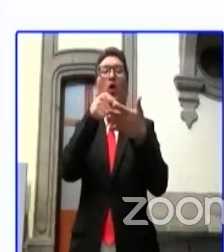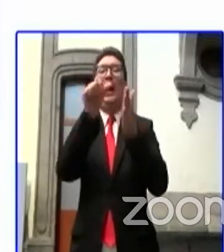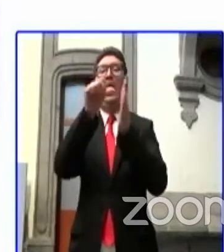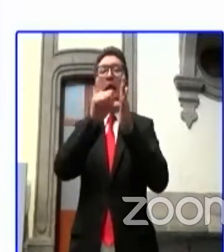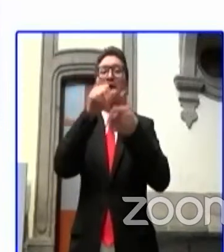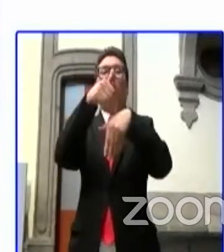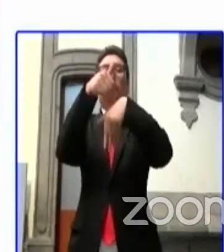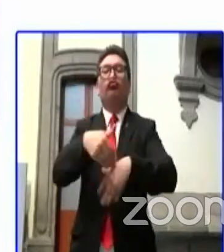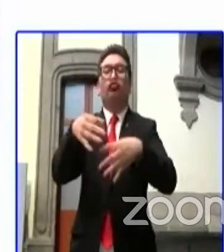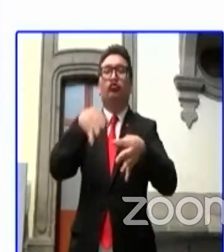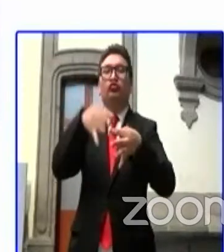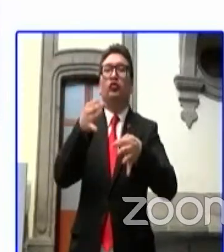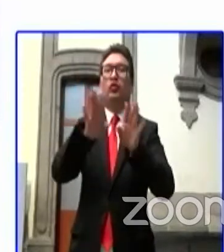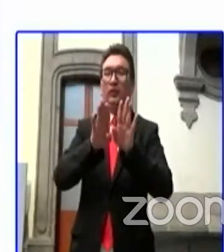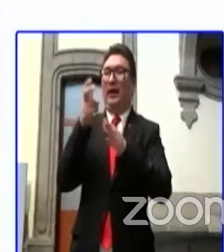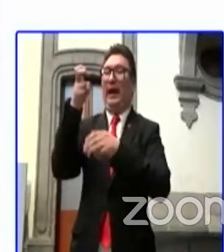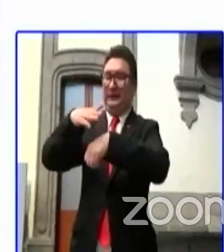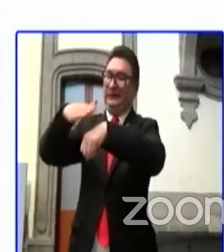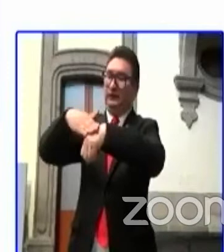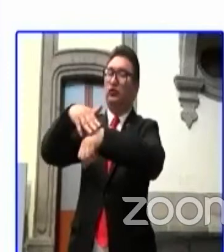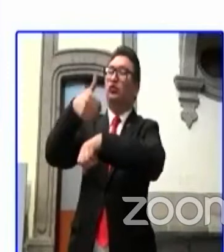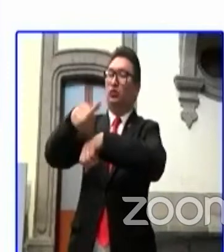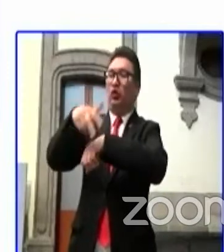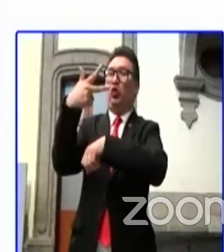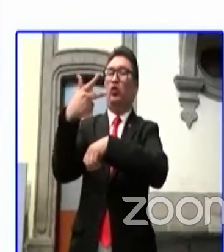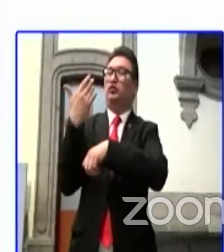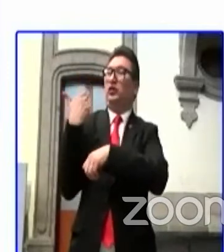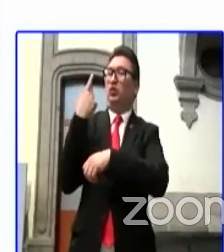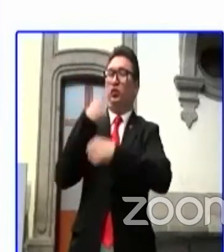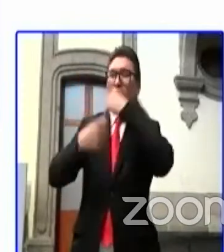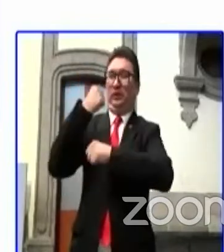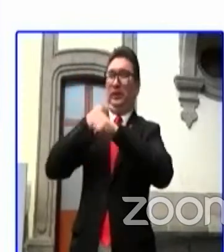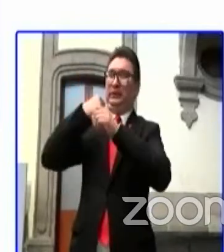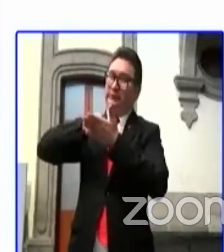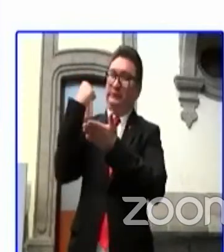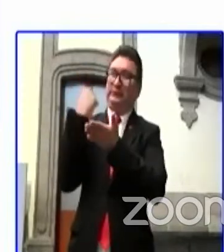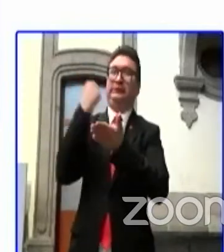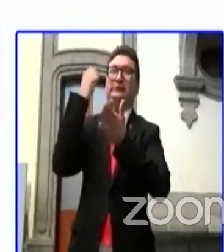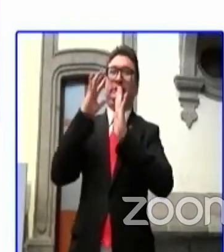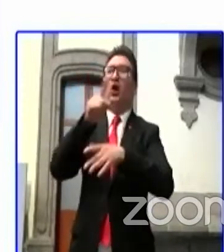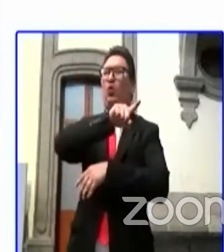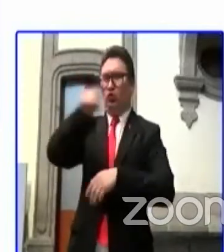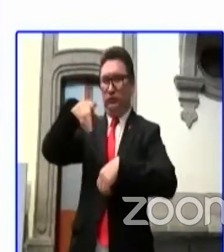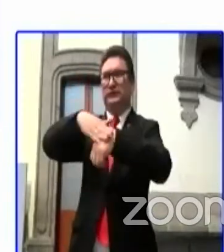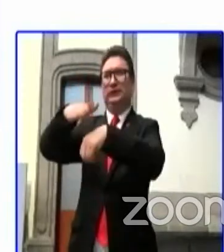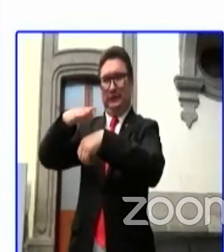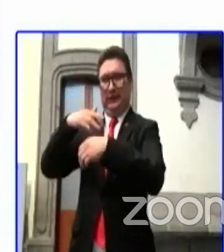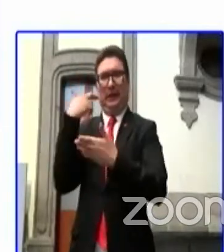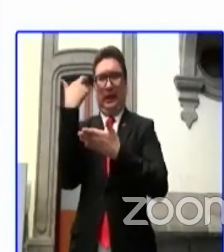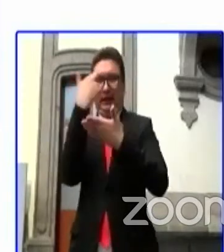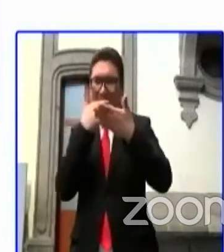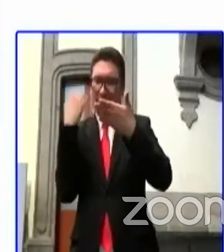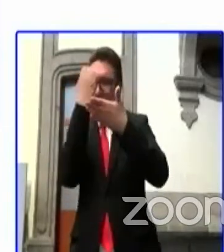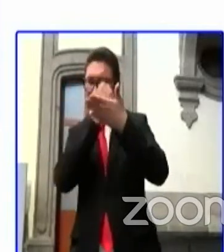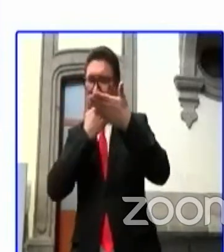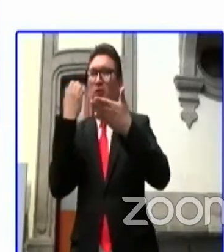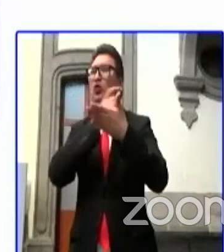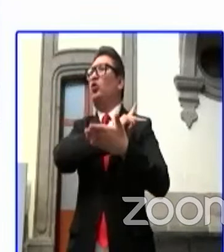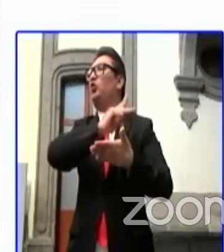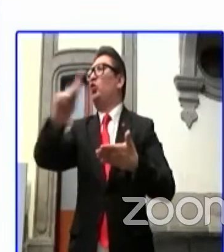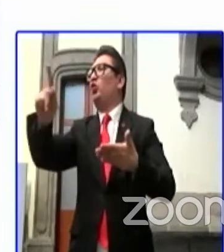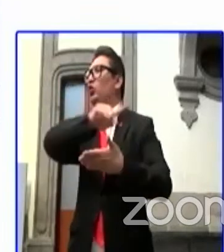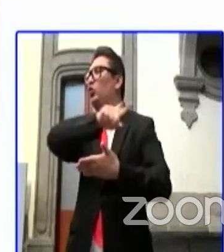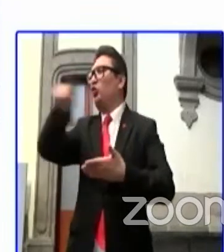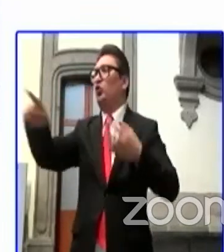Bueno, pues nada menos esta observación general se aprobó el año pasado. Revísenla, revísenla todos los que están en